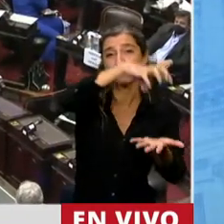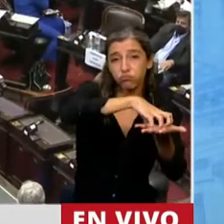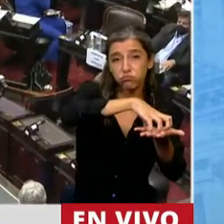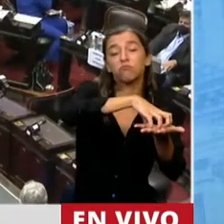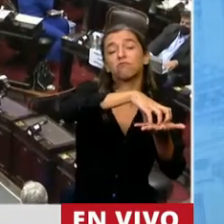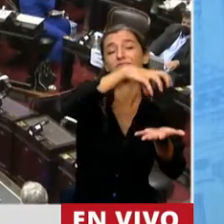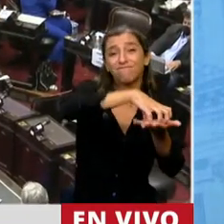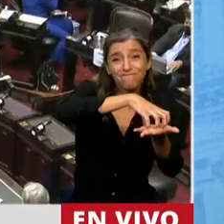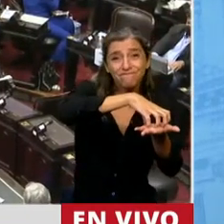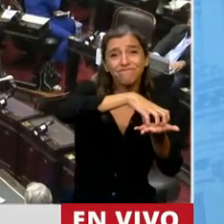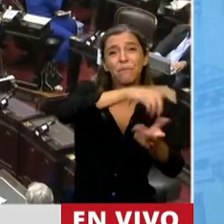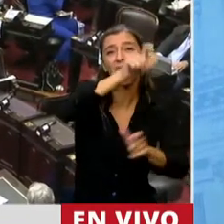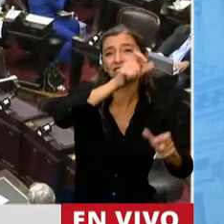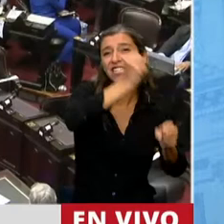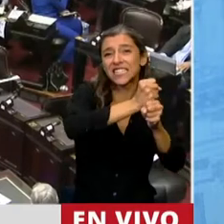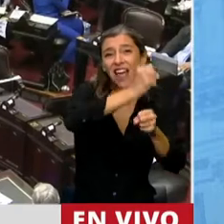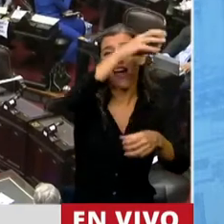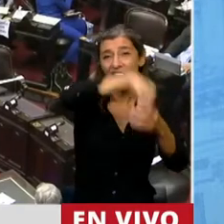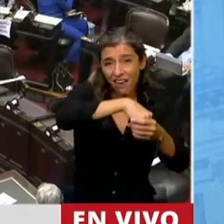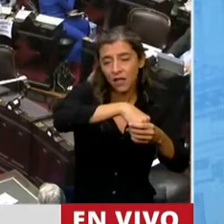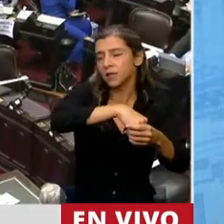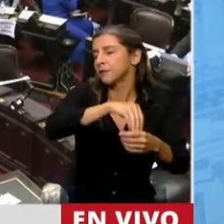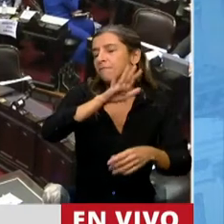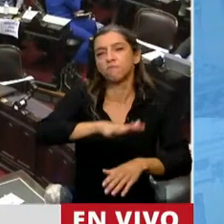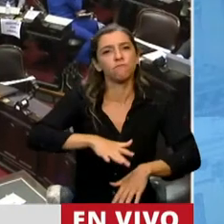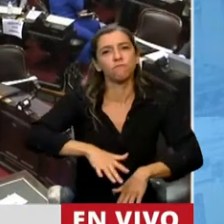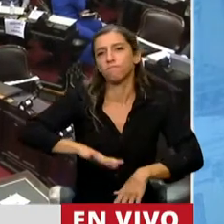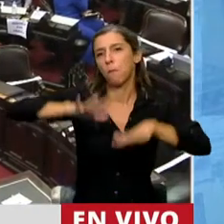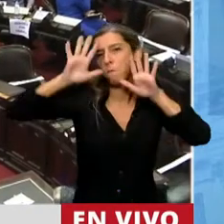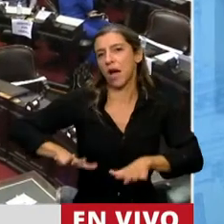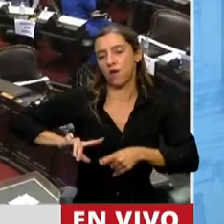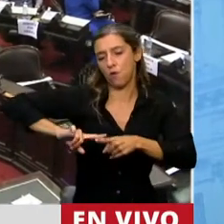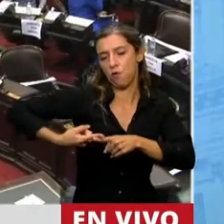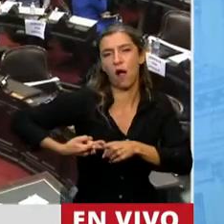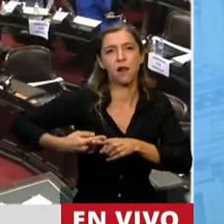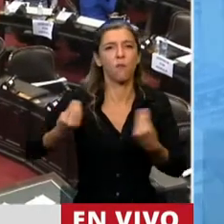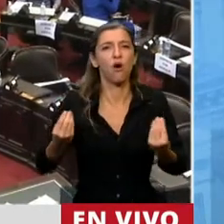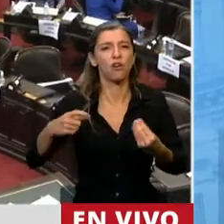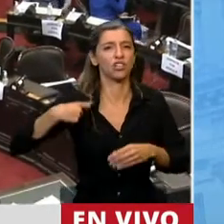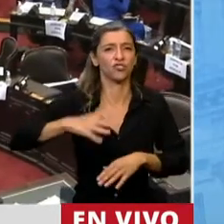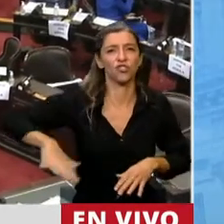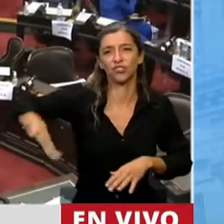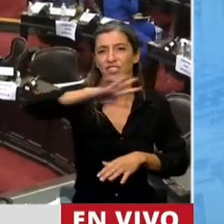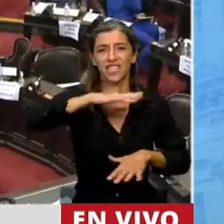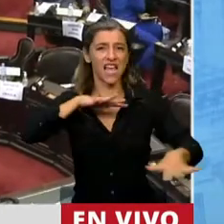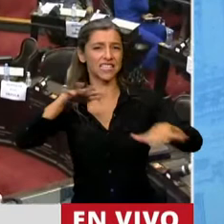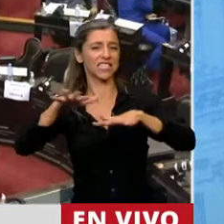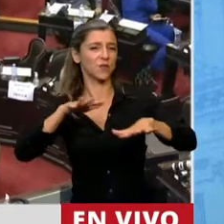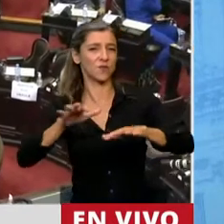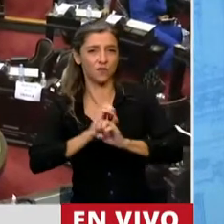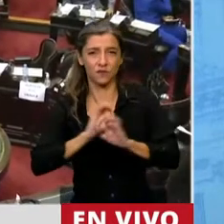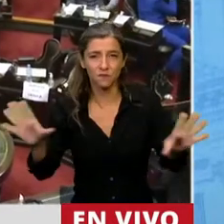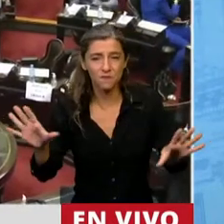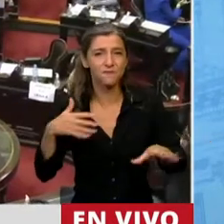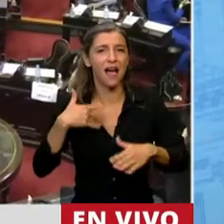huelga promovida por el hartazgo y la desobediencia por la precariedad de la situación social, la mala calidad